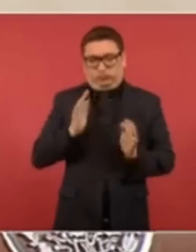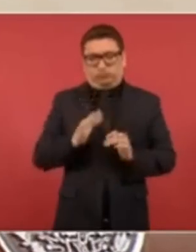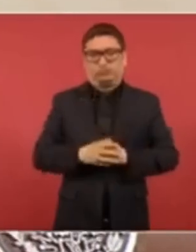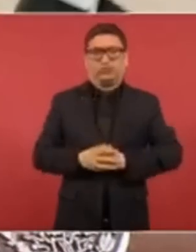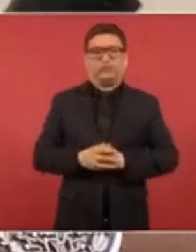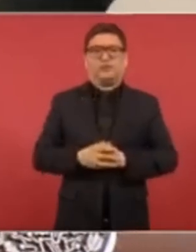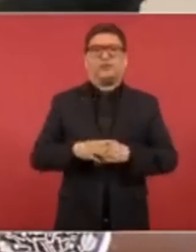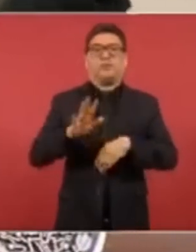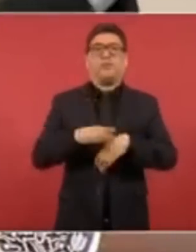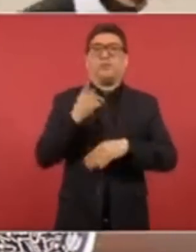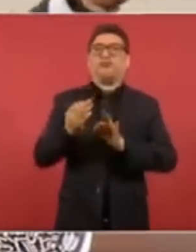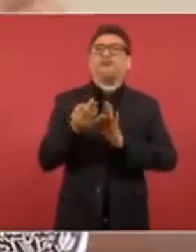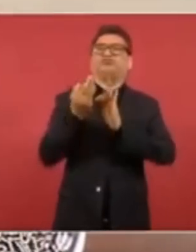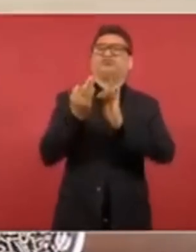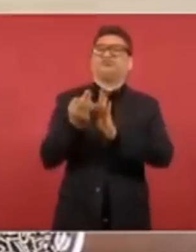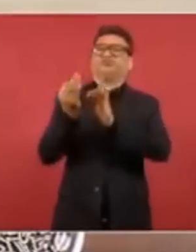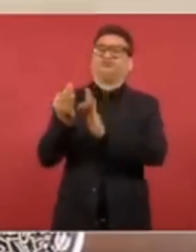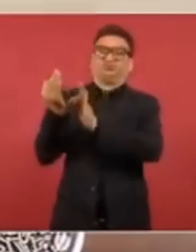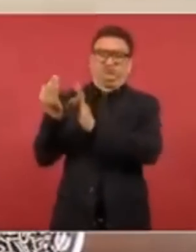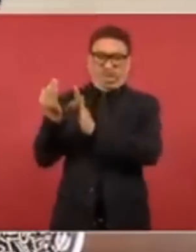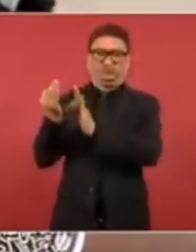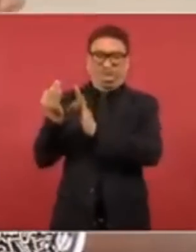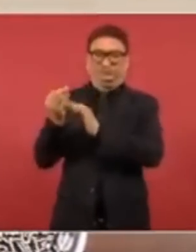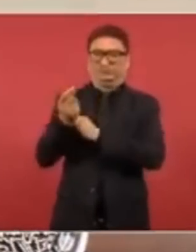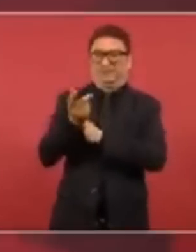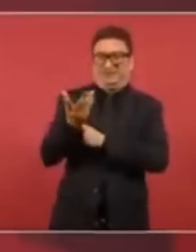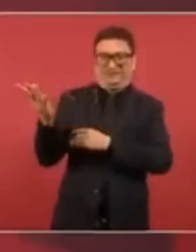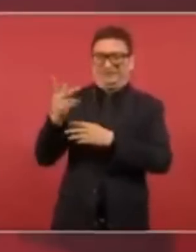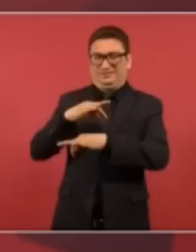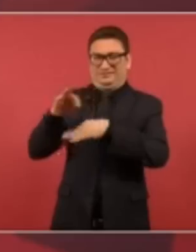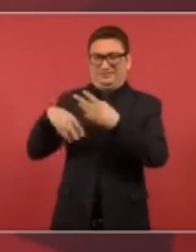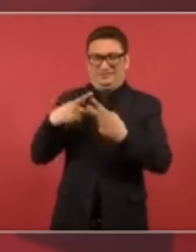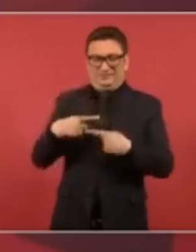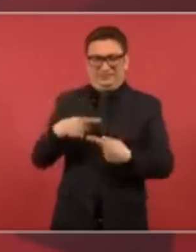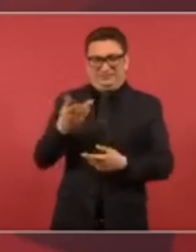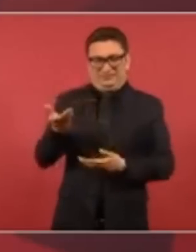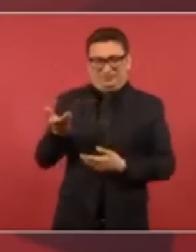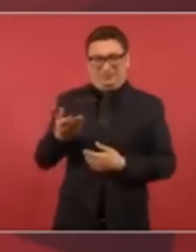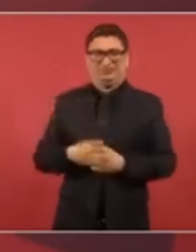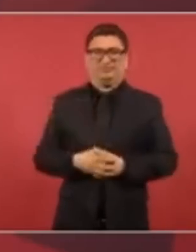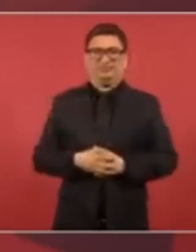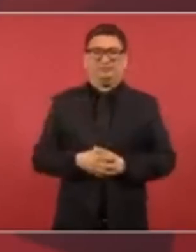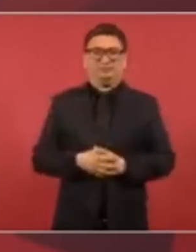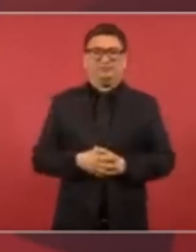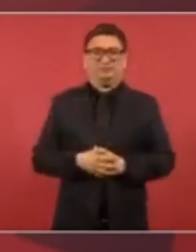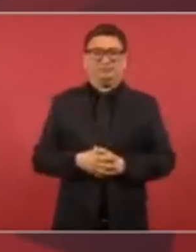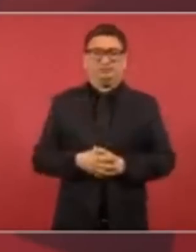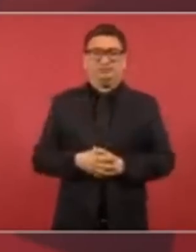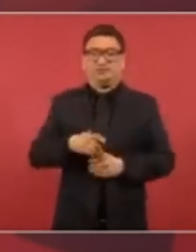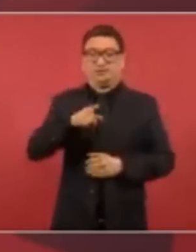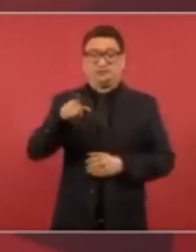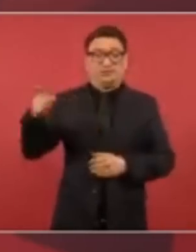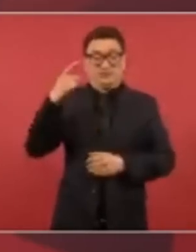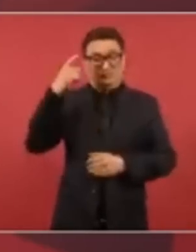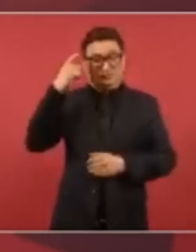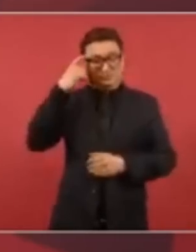González en una entrevista dice que hay que reprimir al pueblo, meter a la cárcel